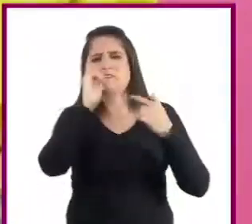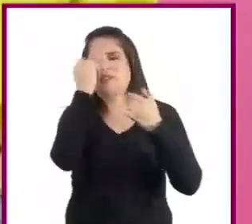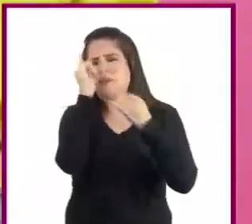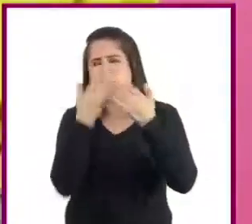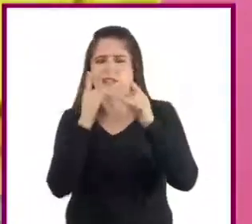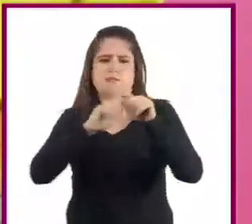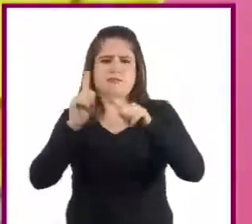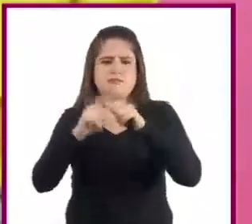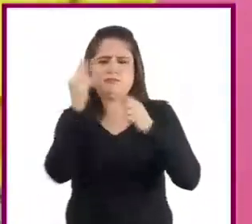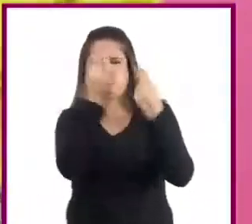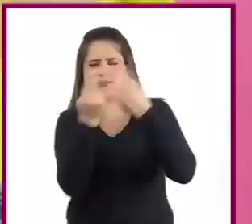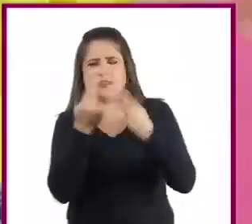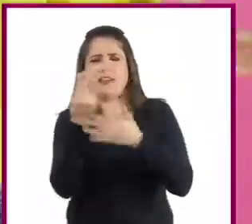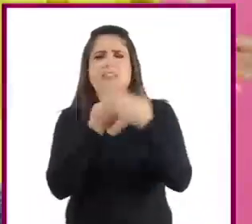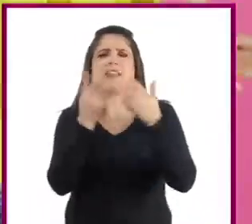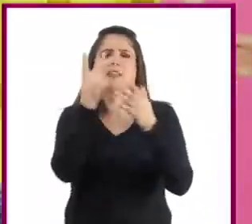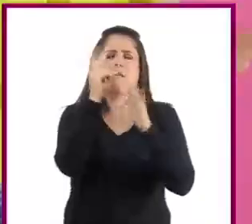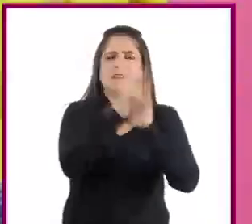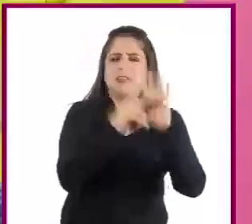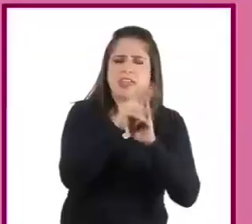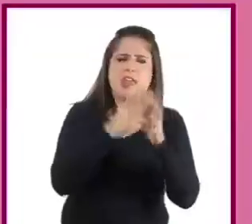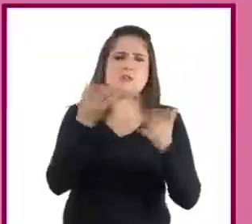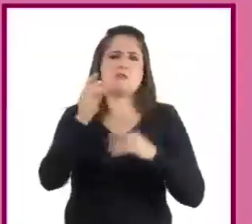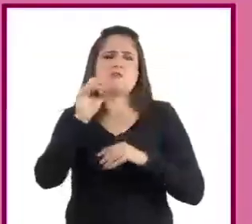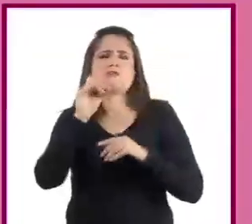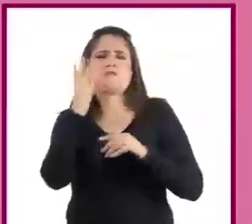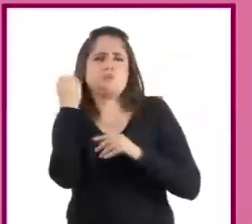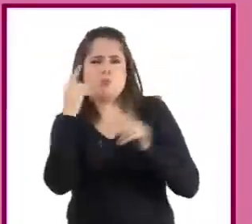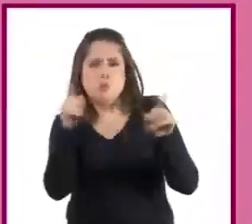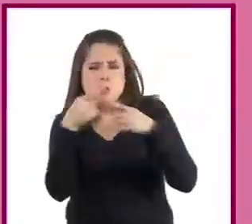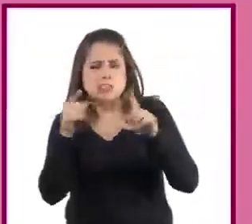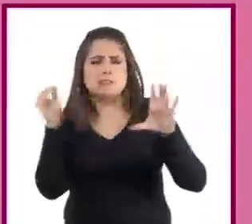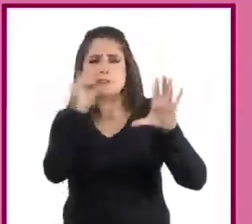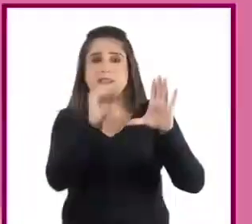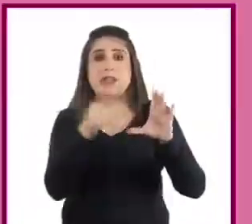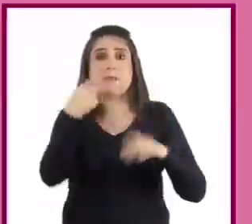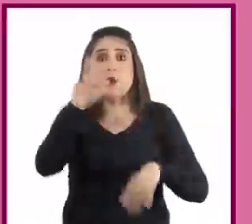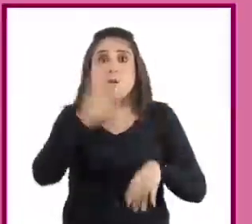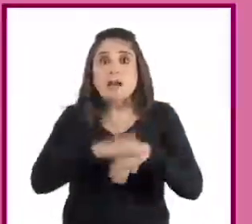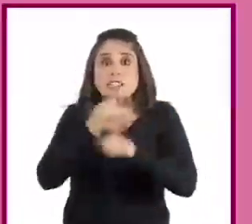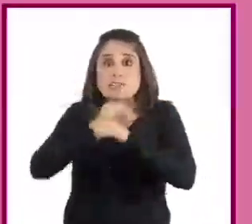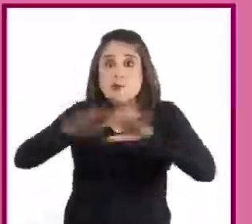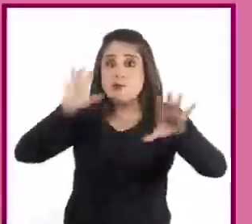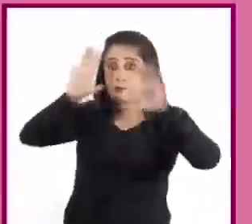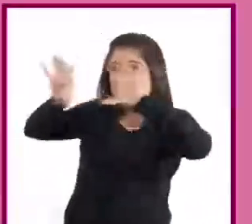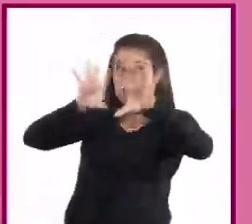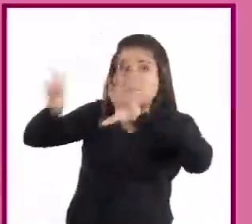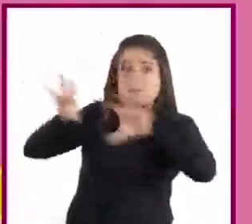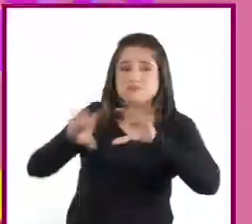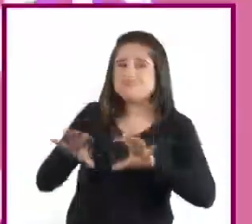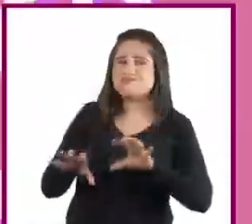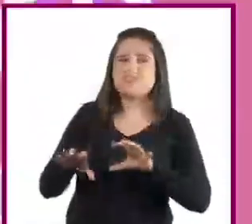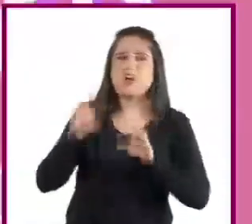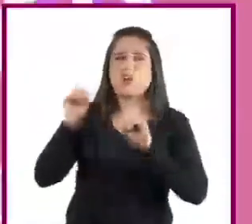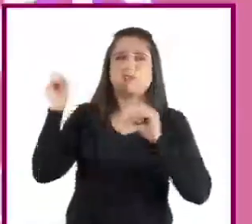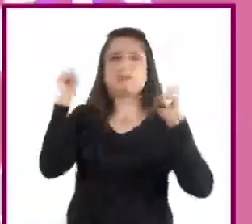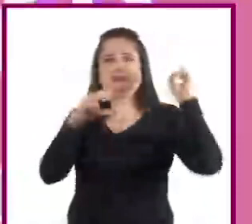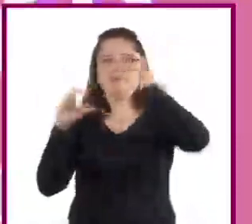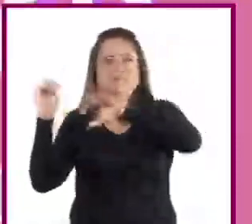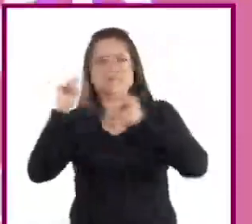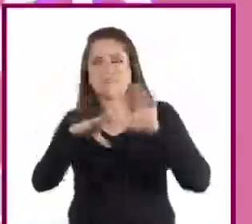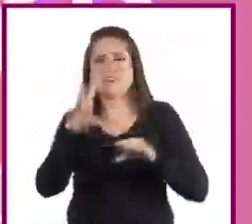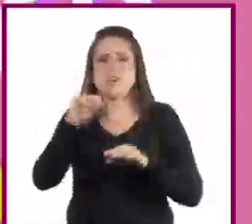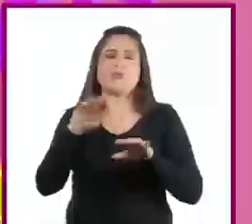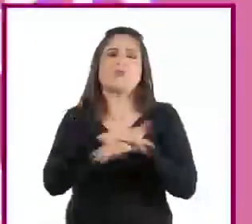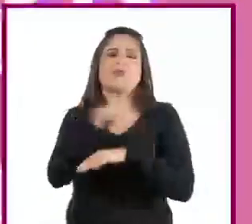elementos multimedia como video y audio. Pero no debemos saturarla de información, recursos o efectos, para no distraer